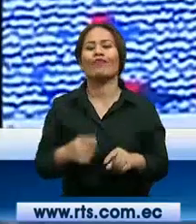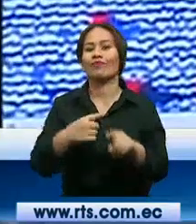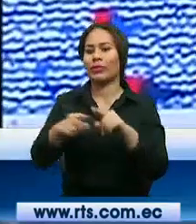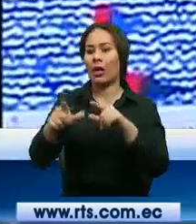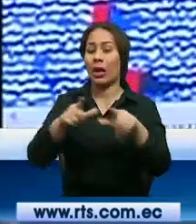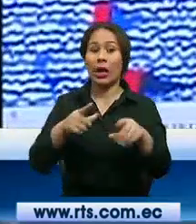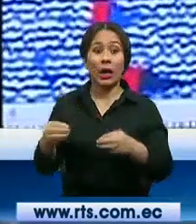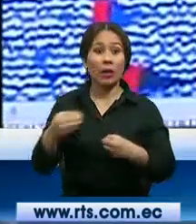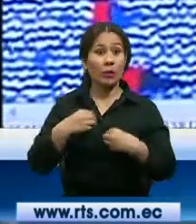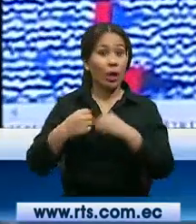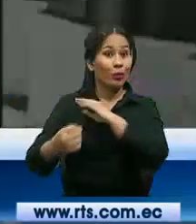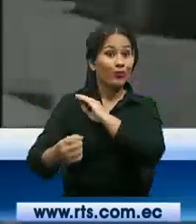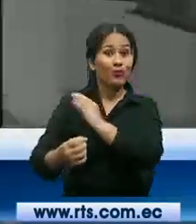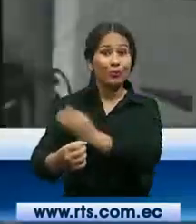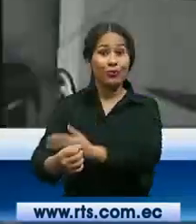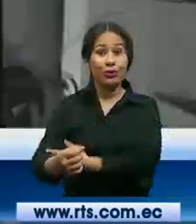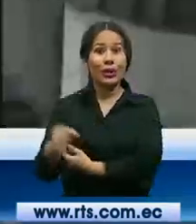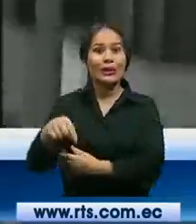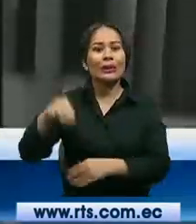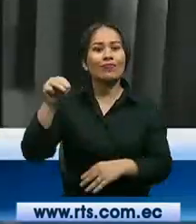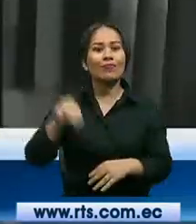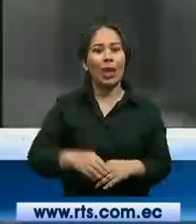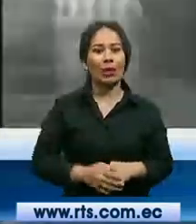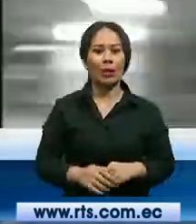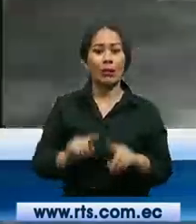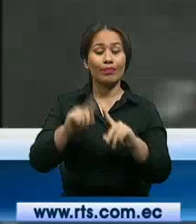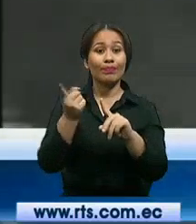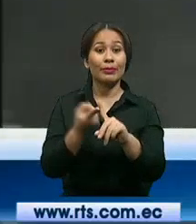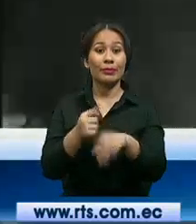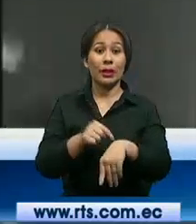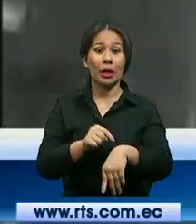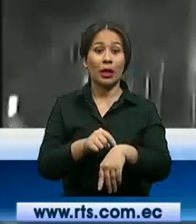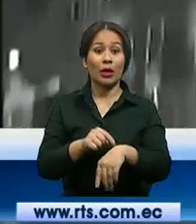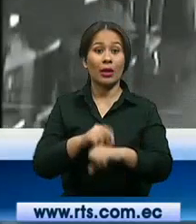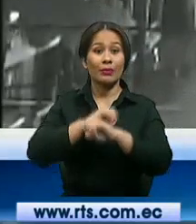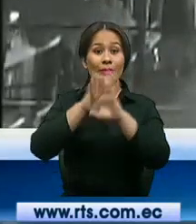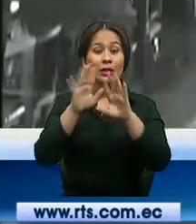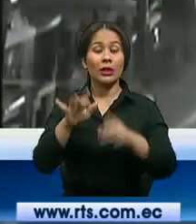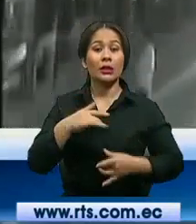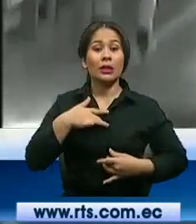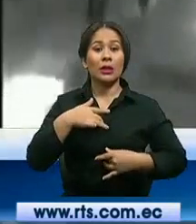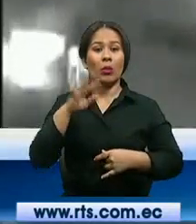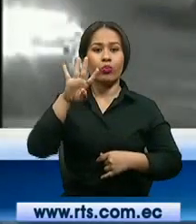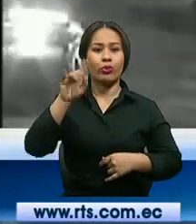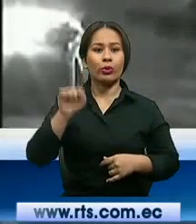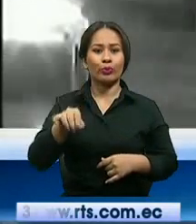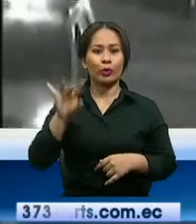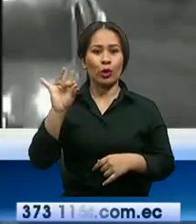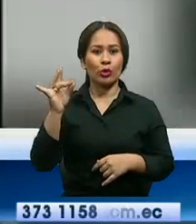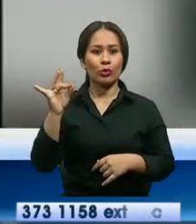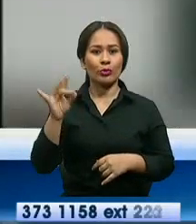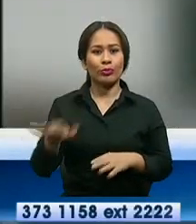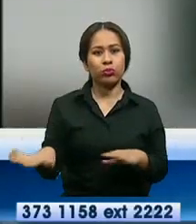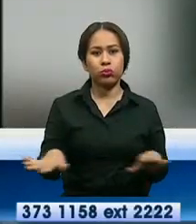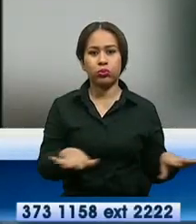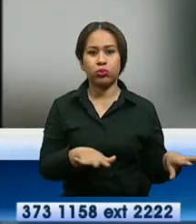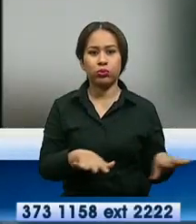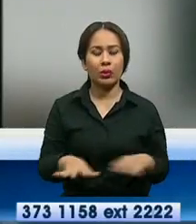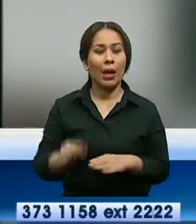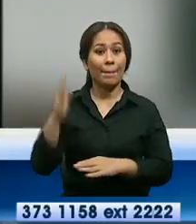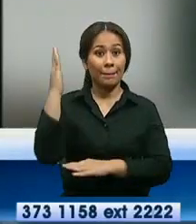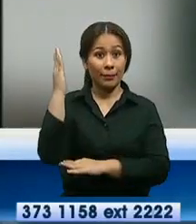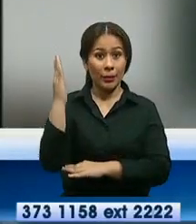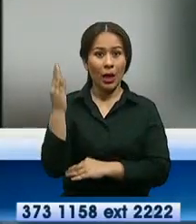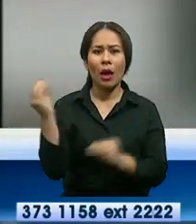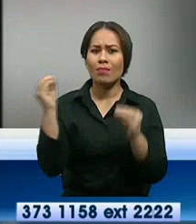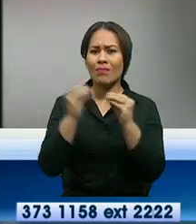Las de mayor intensidad ocurrieron este martes, la primera en horas de la mañana, con una magnitud de 4.8 grados, y el mediodía la